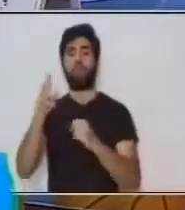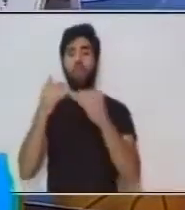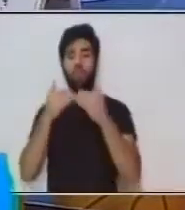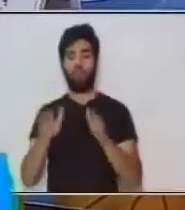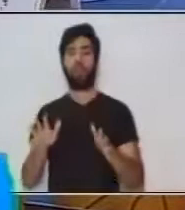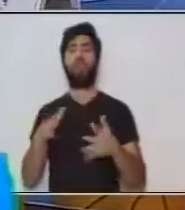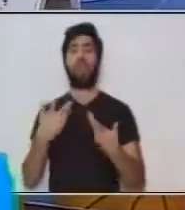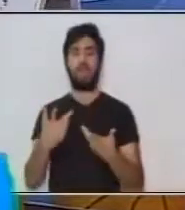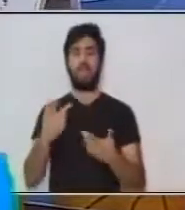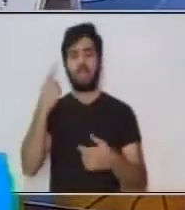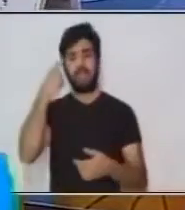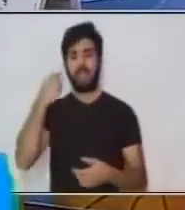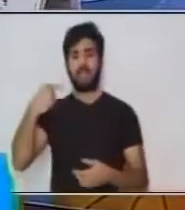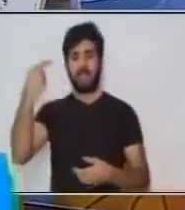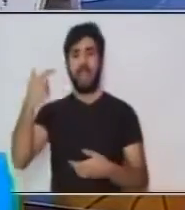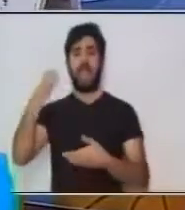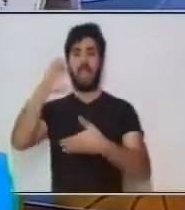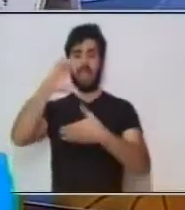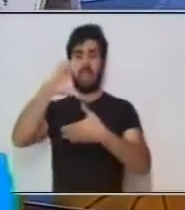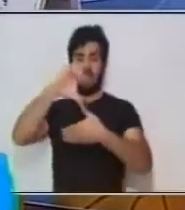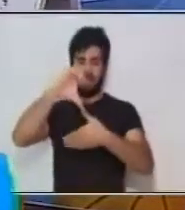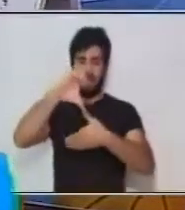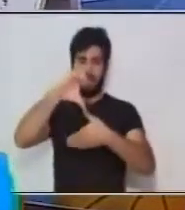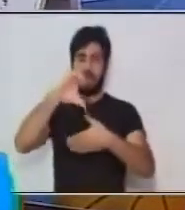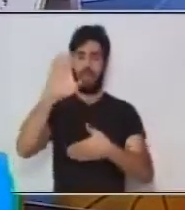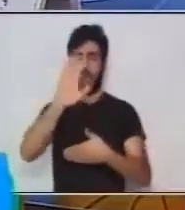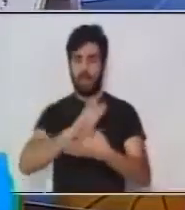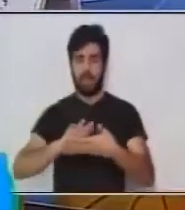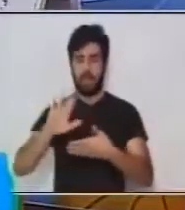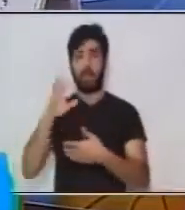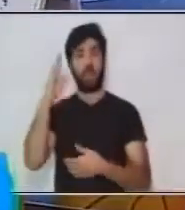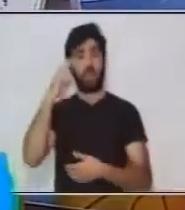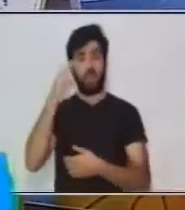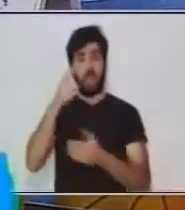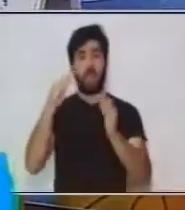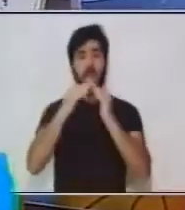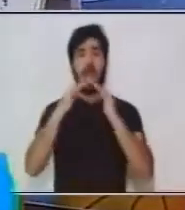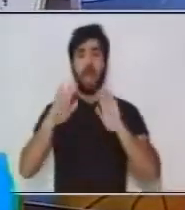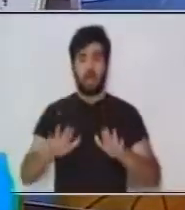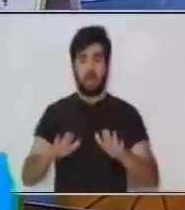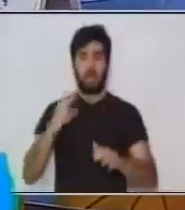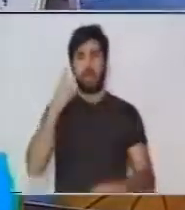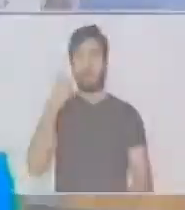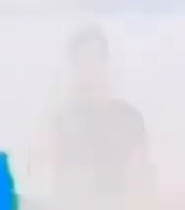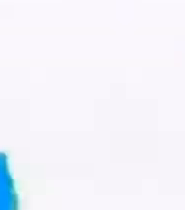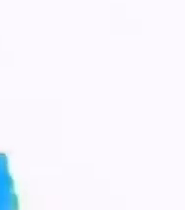la Hispanidad. Bien, te recuerdo que te quedes en casa y hasta pronto.